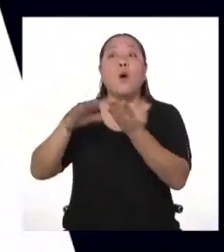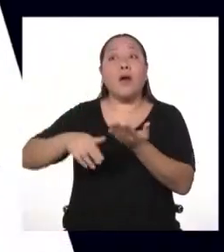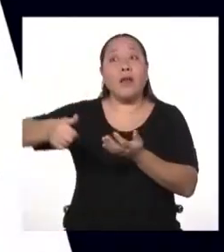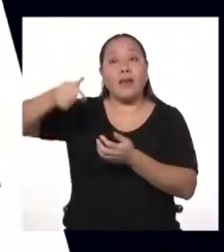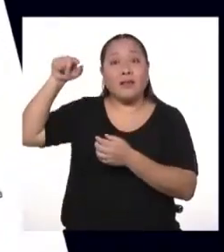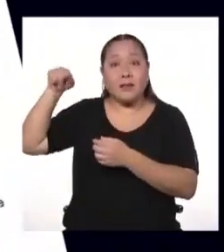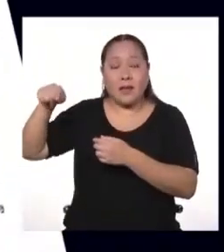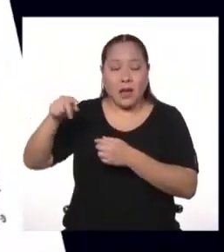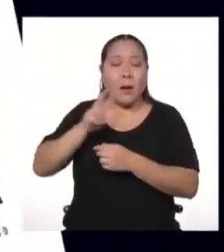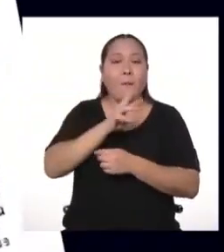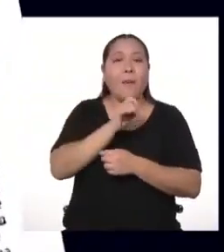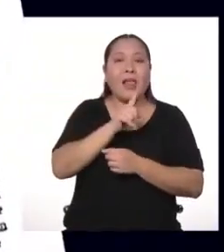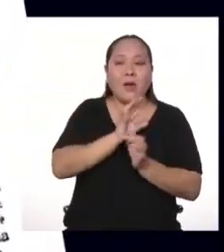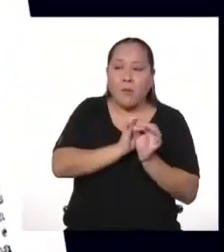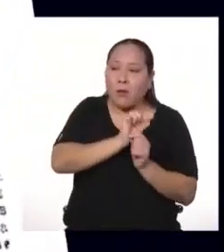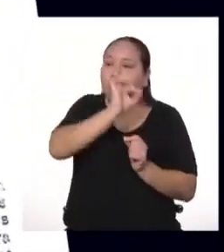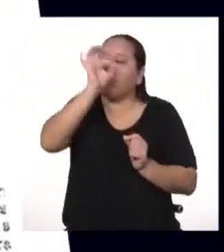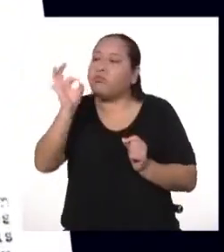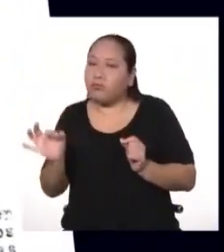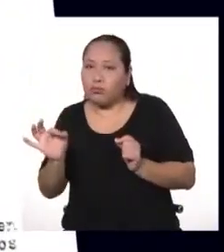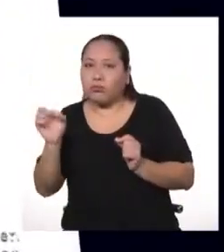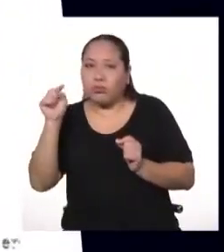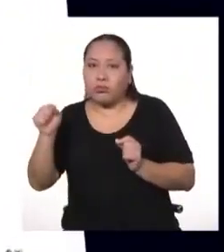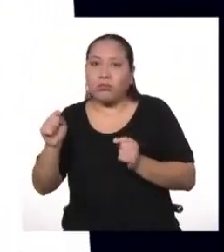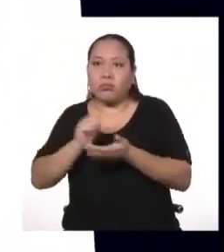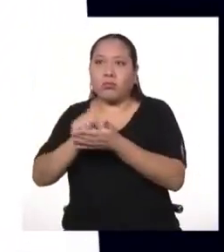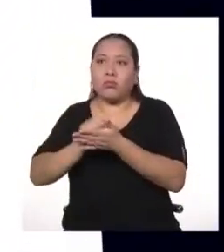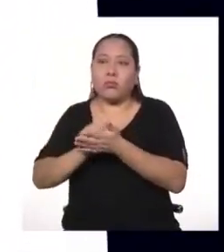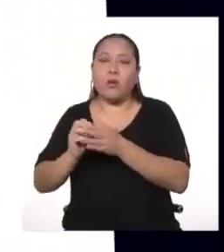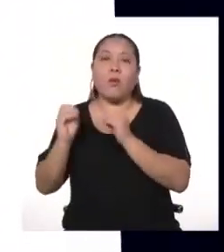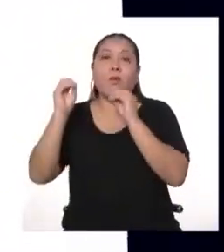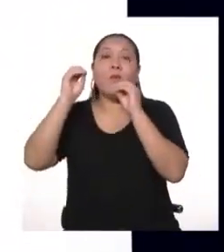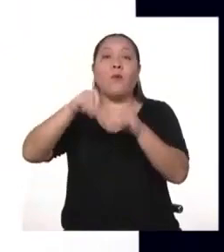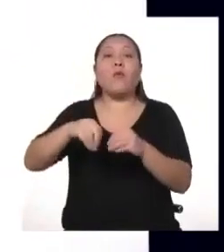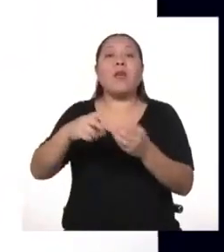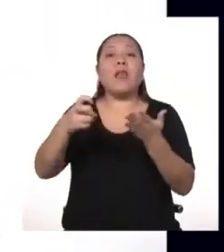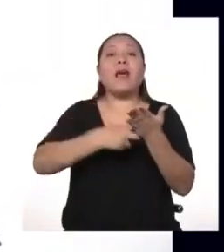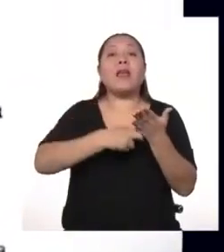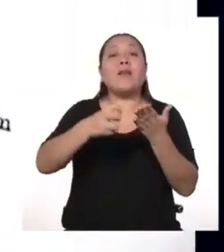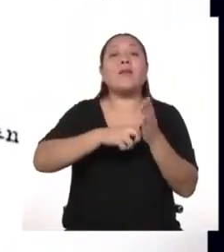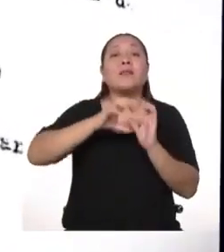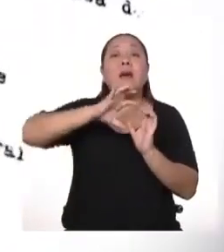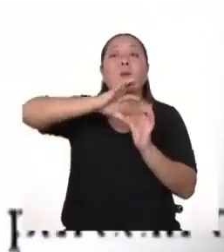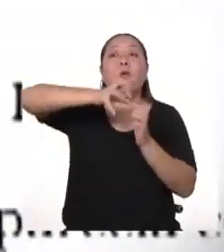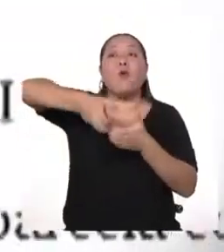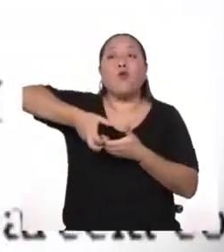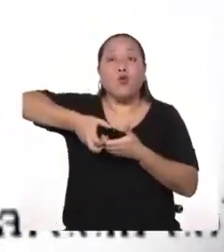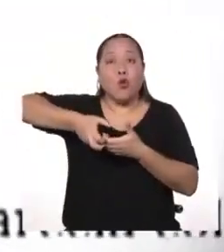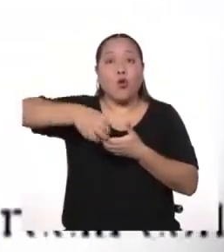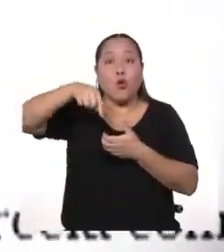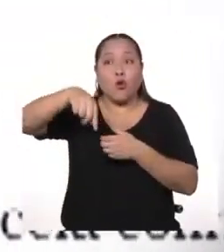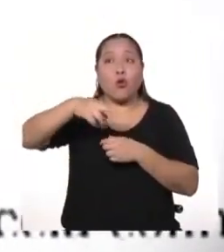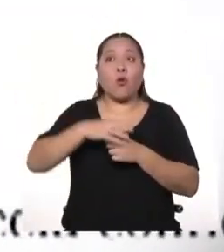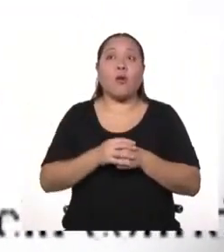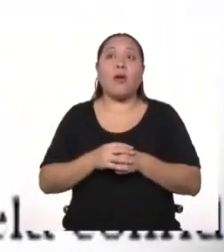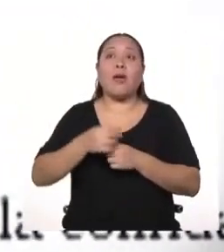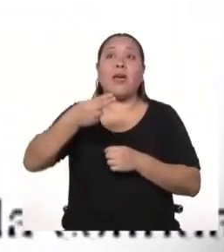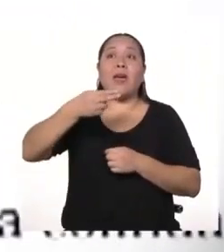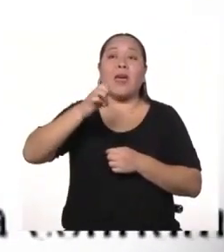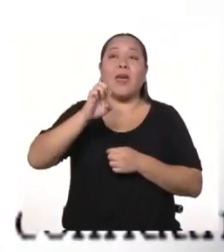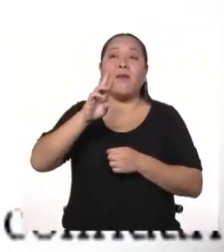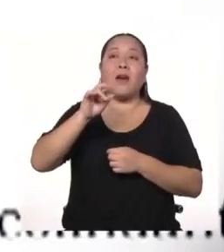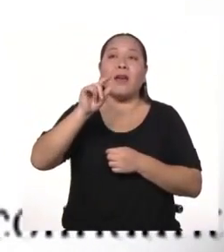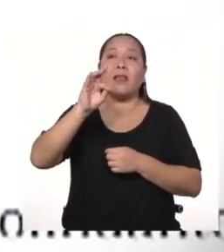En agosto de 1917, publicó en la revista Mundo su cuento Evaristo, el sauce que murió de